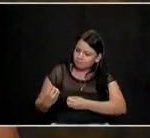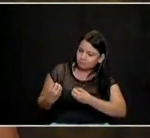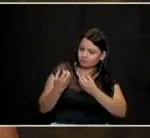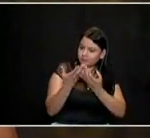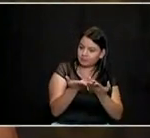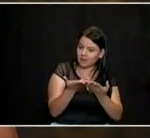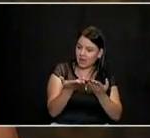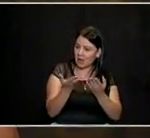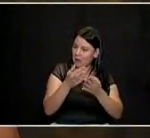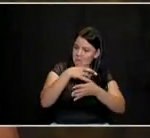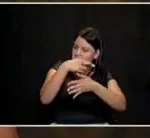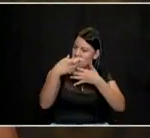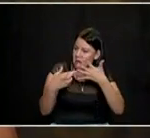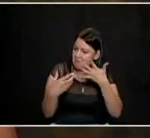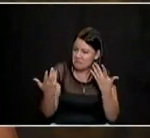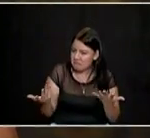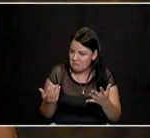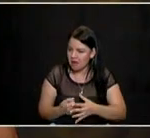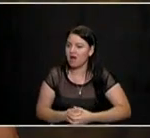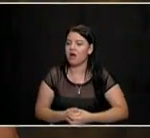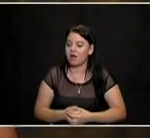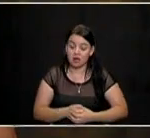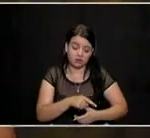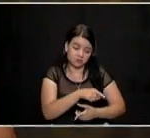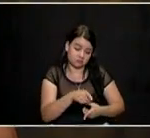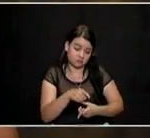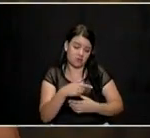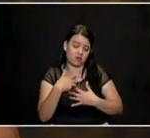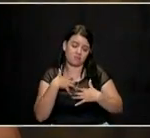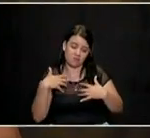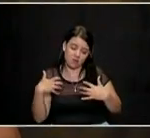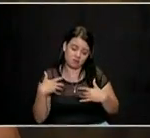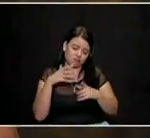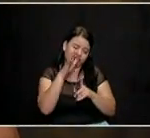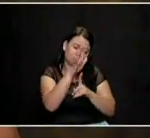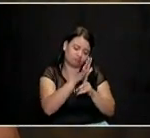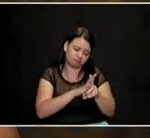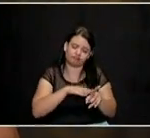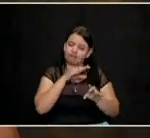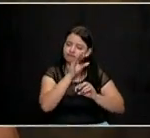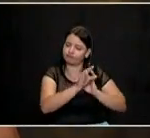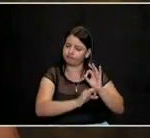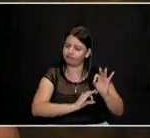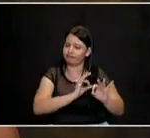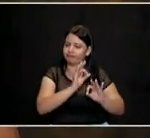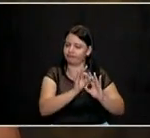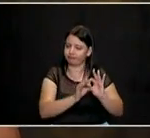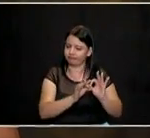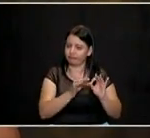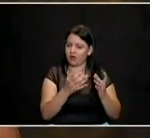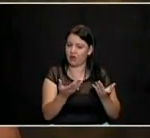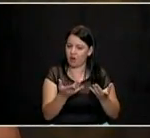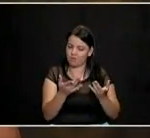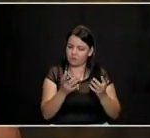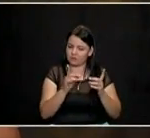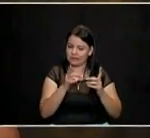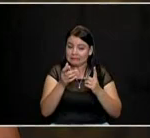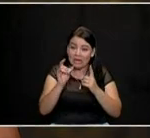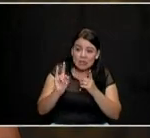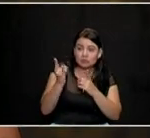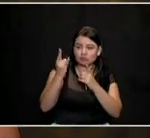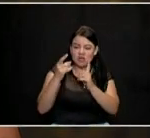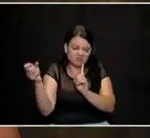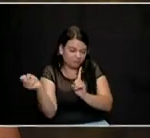el cuidado integral de nuestros animalitos mirar como ellos los podemos proteger